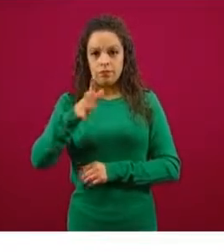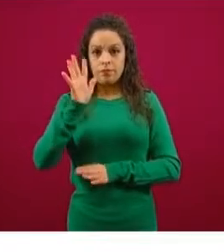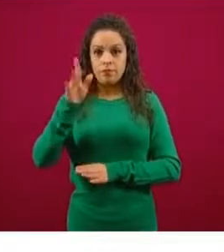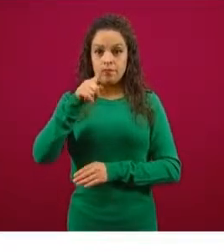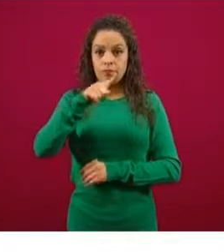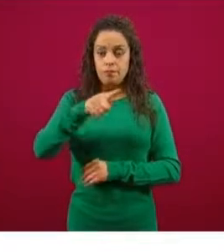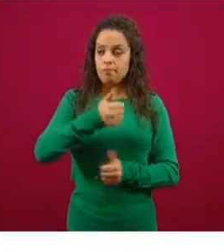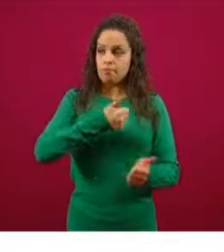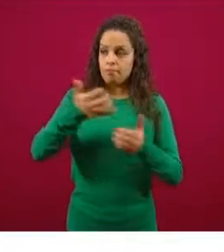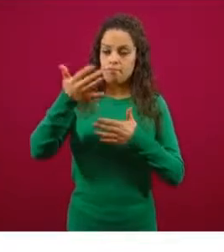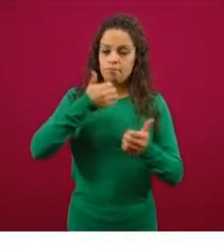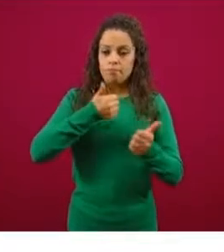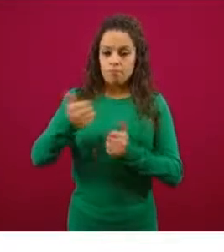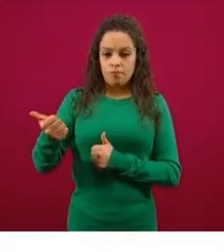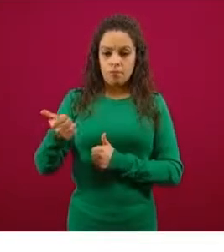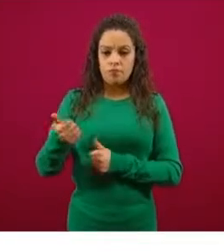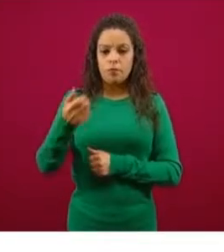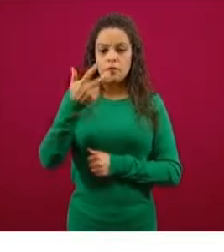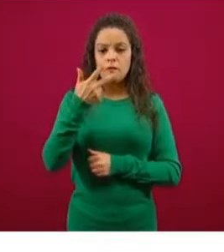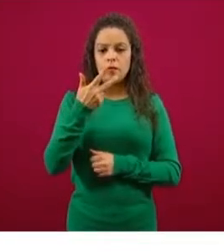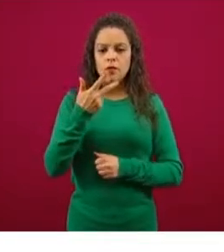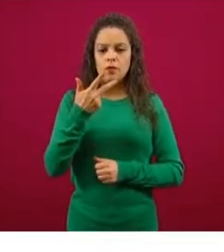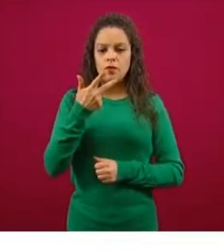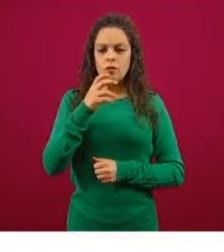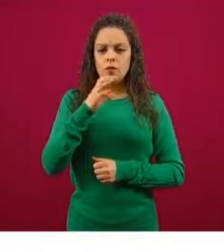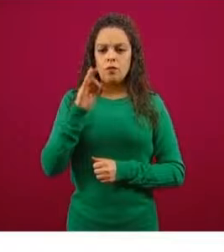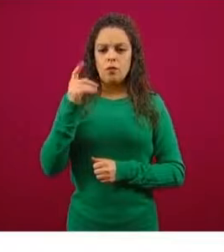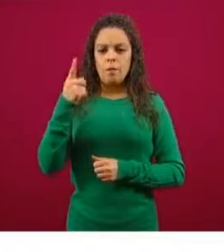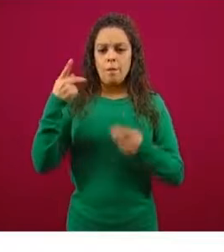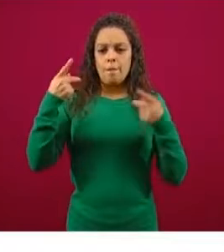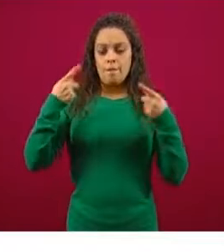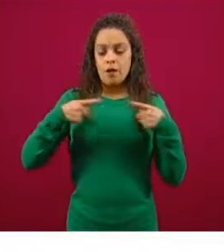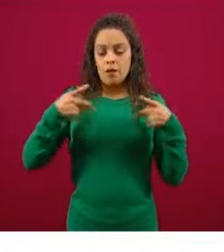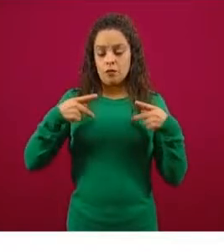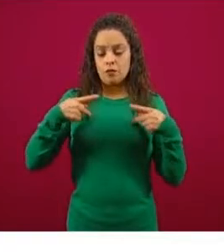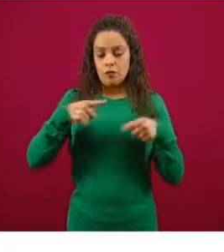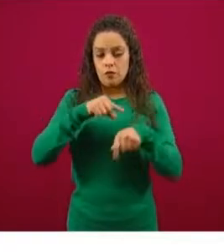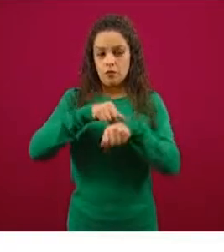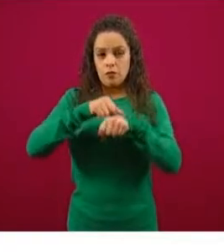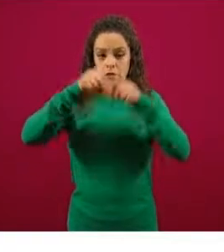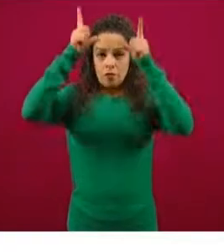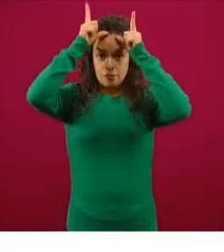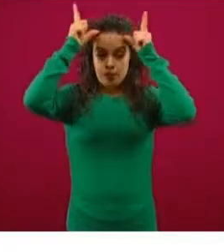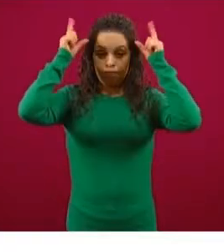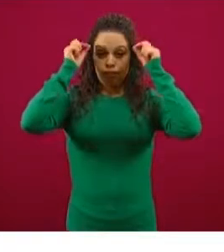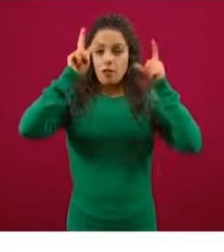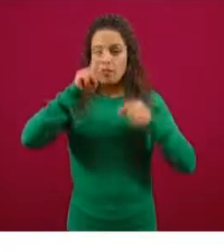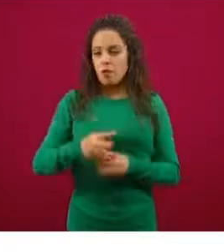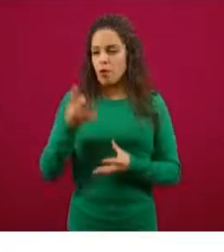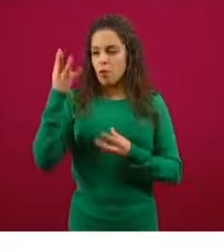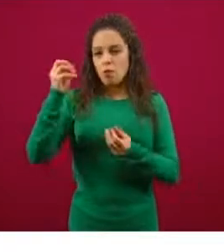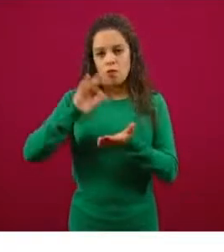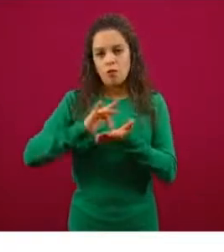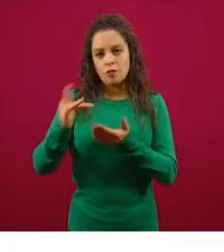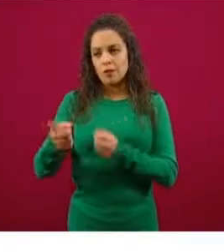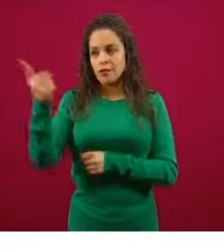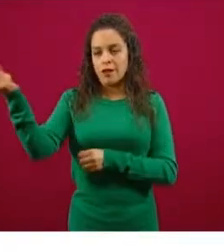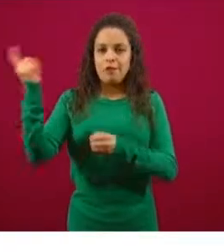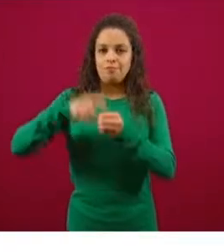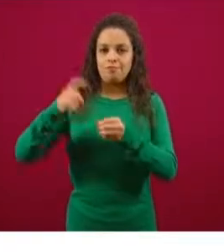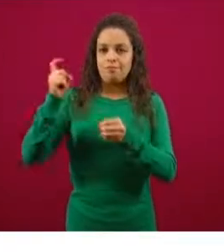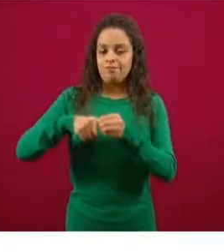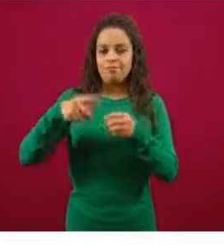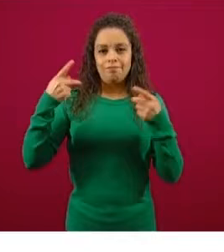841 miembros del personal de salud. Nuestro agradecimiento al personal que se incorporó a la convocatoria de